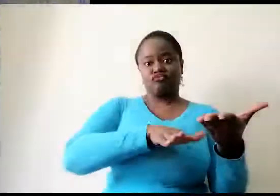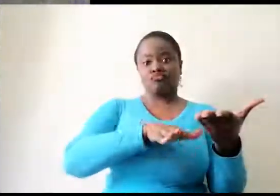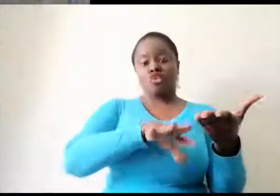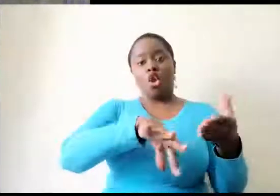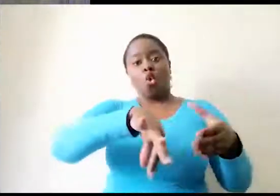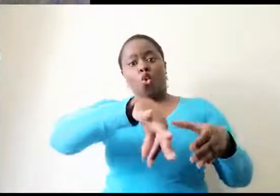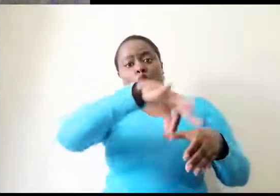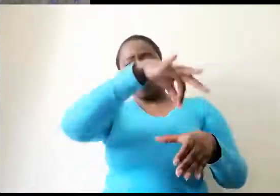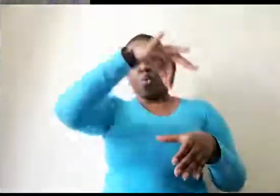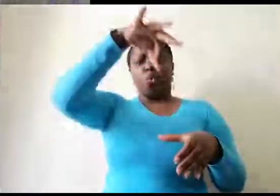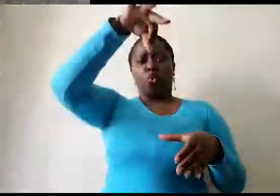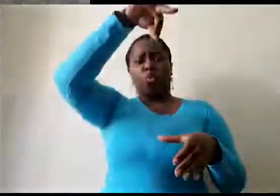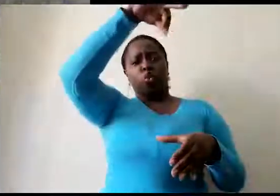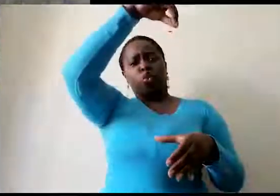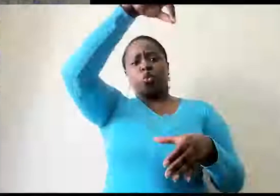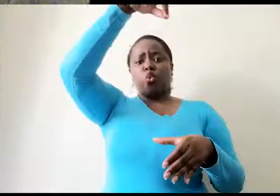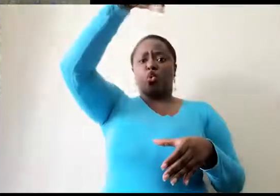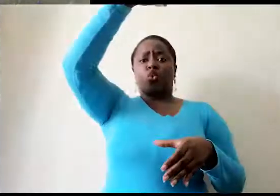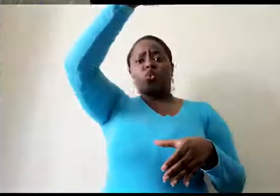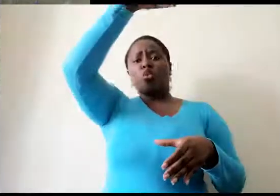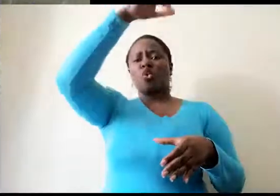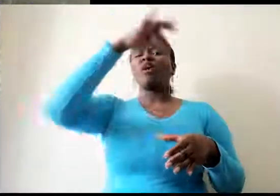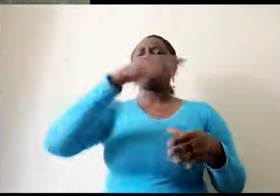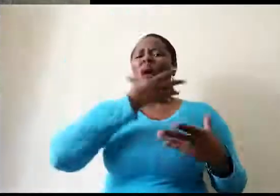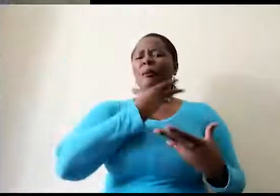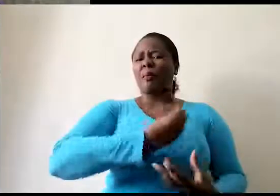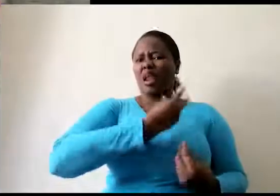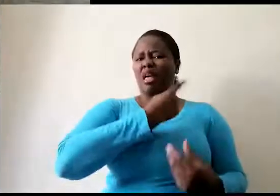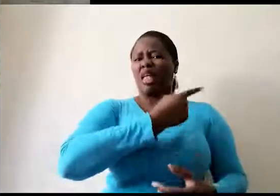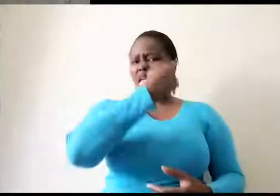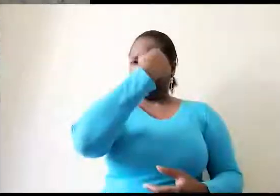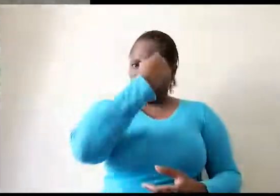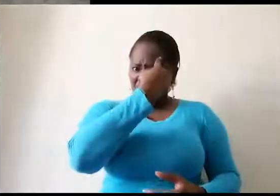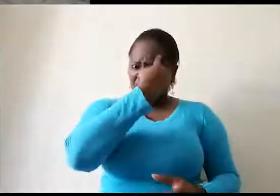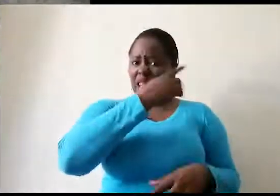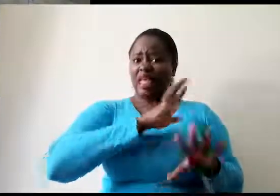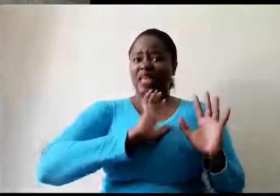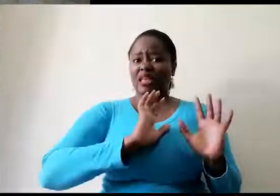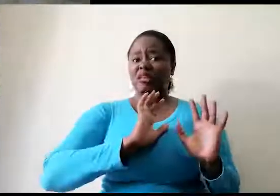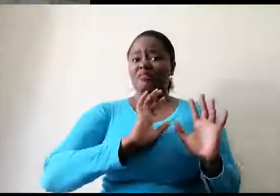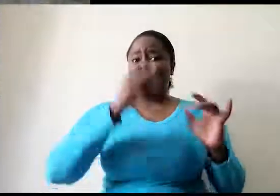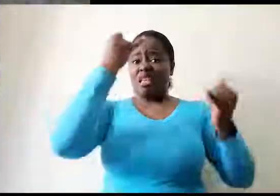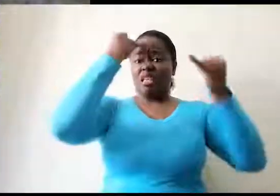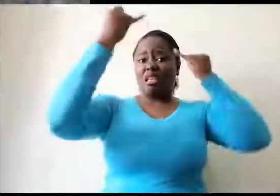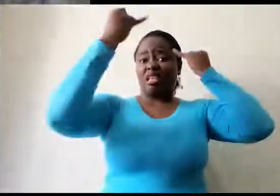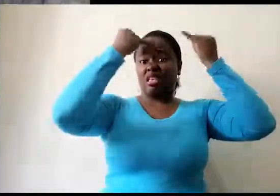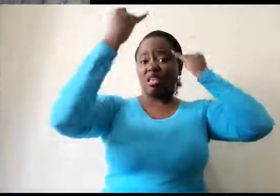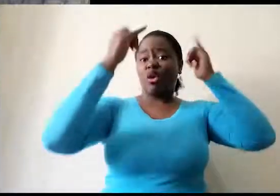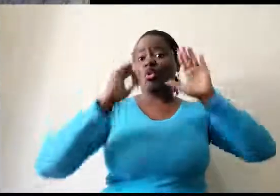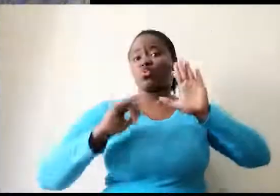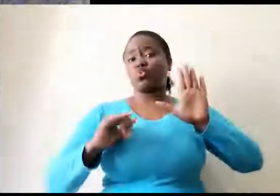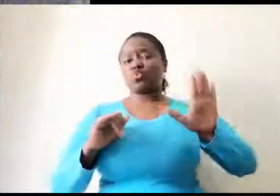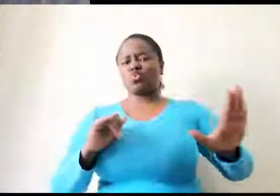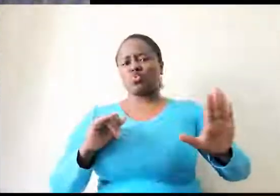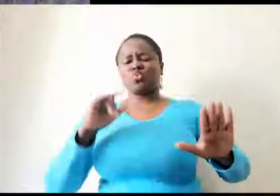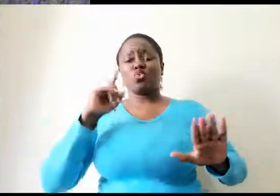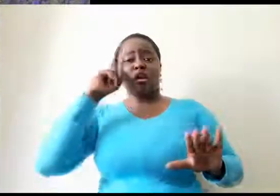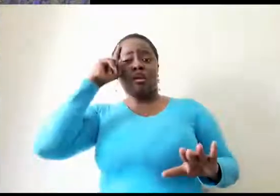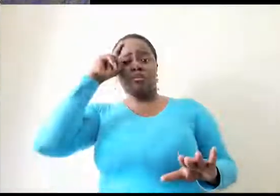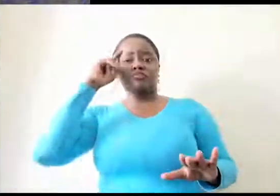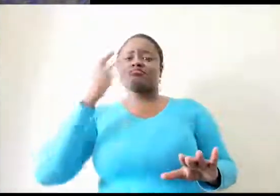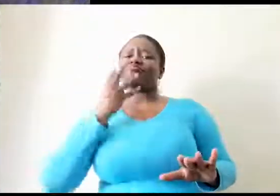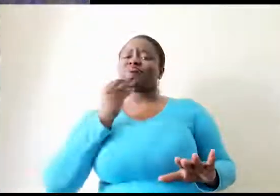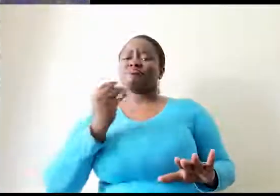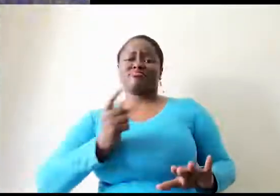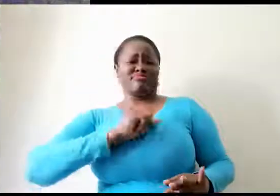enseñaba que el alma retornaba al mundo de las ideas o provenía del mundo de las ideas. Epicuro